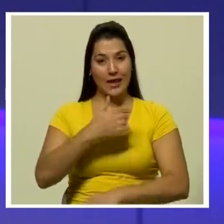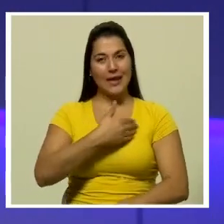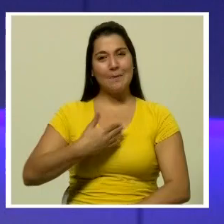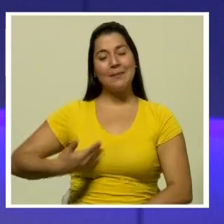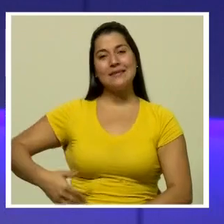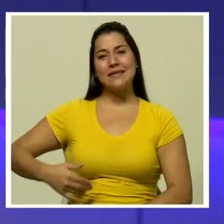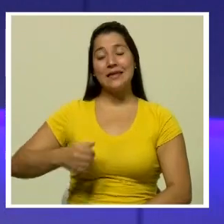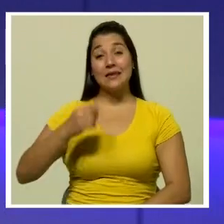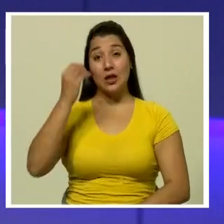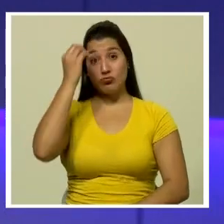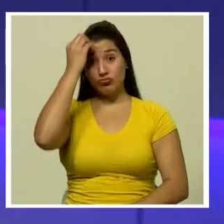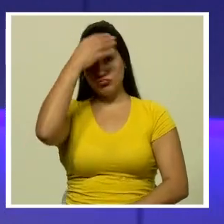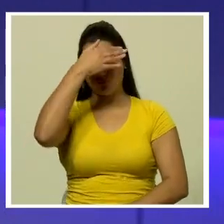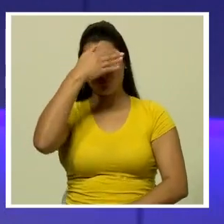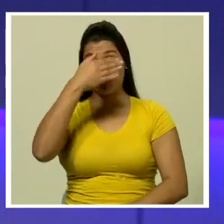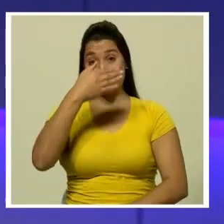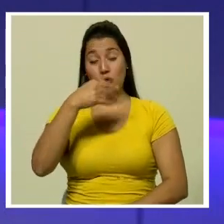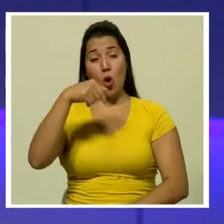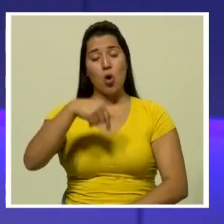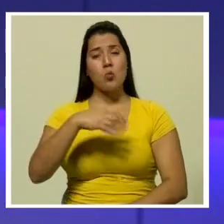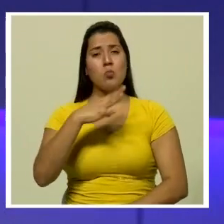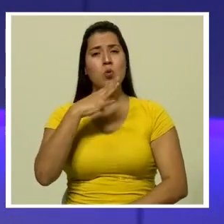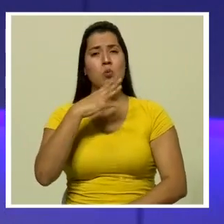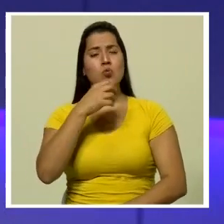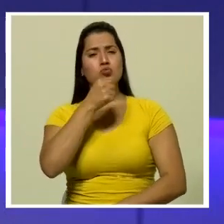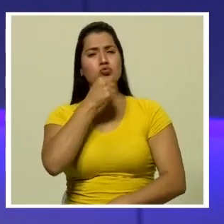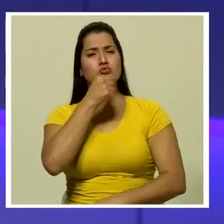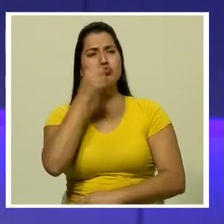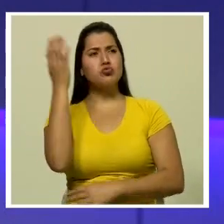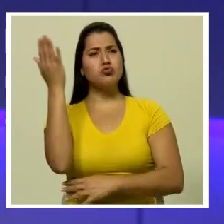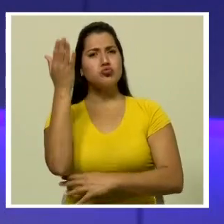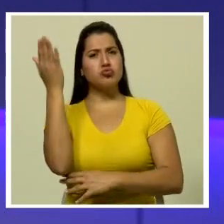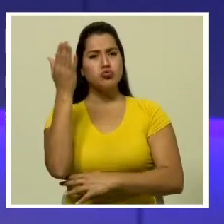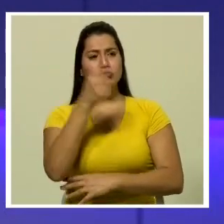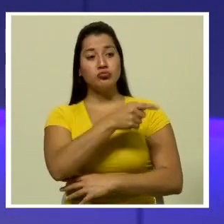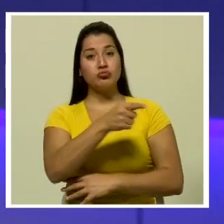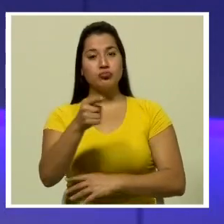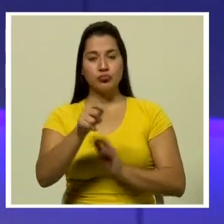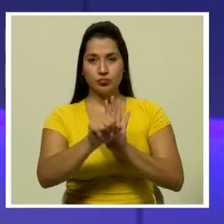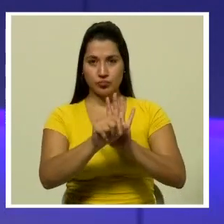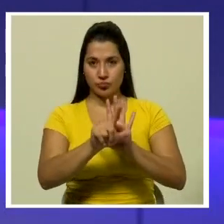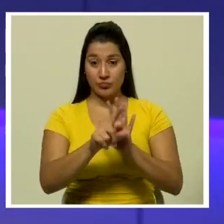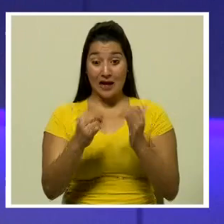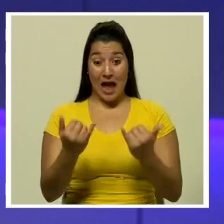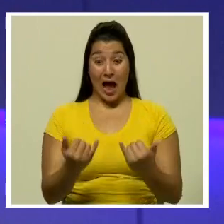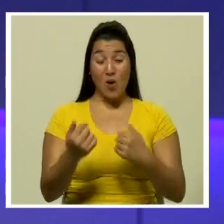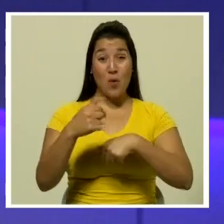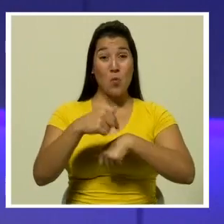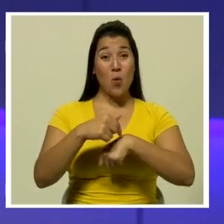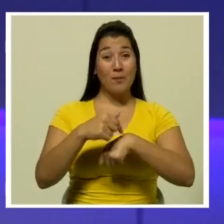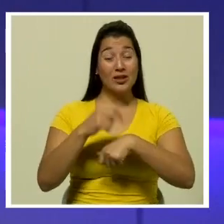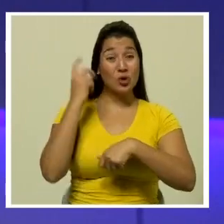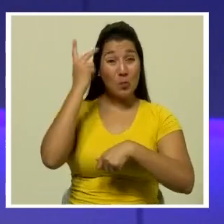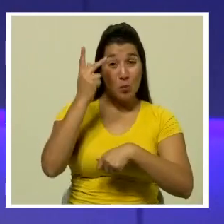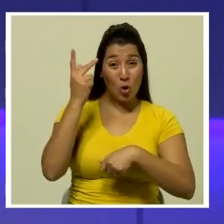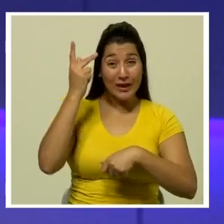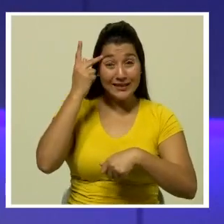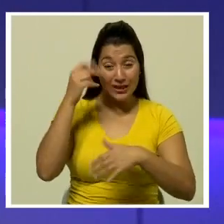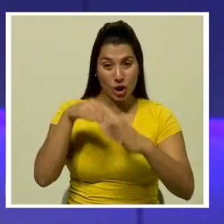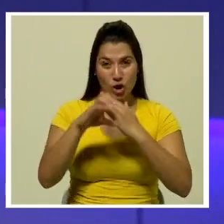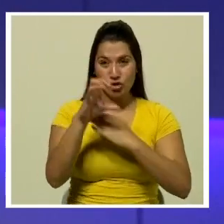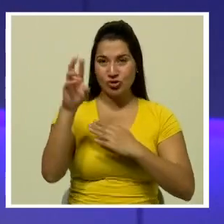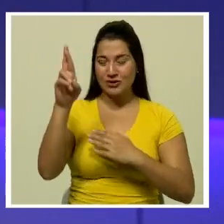Alvarado presentó su informe de labores ante el Congreso, en un momento de la política nacional completamente